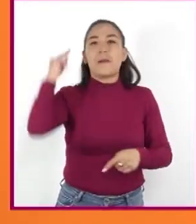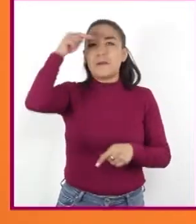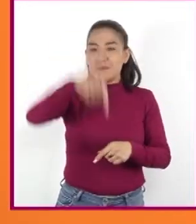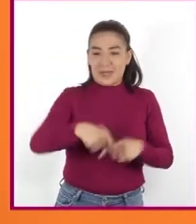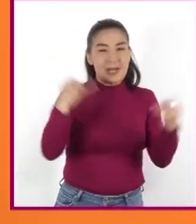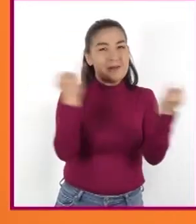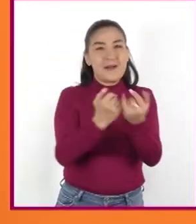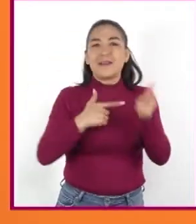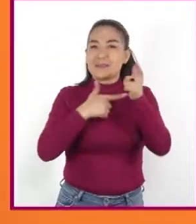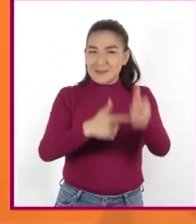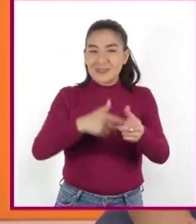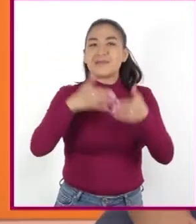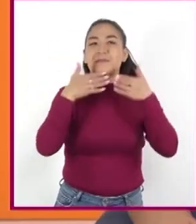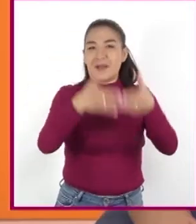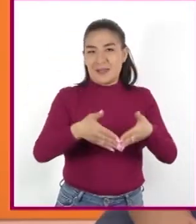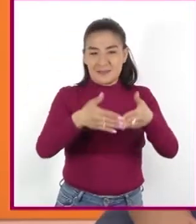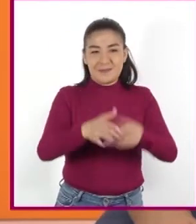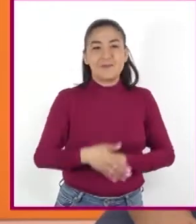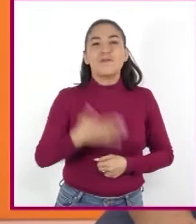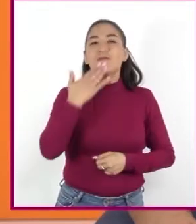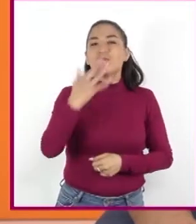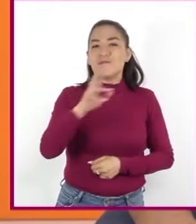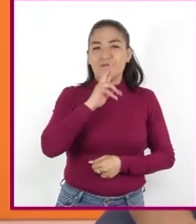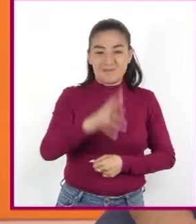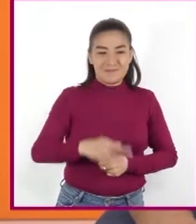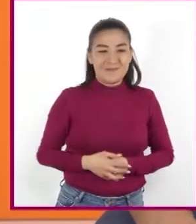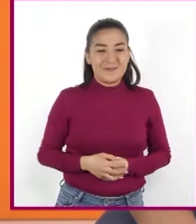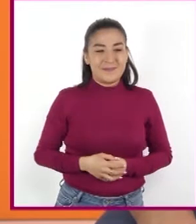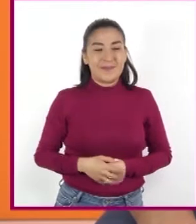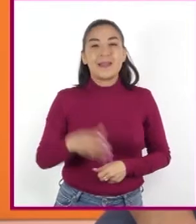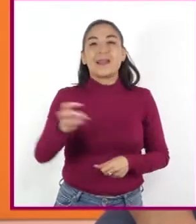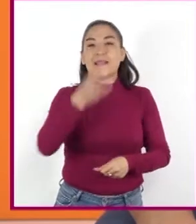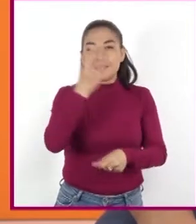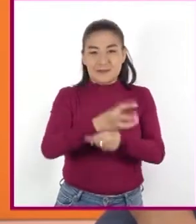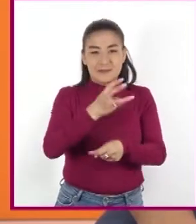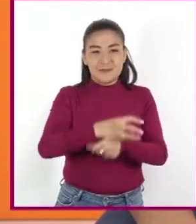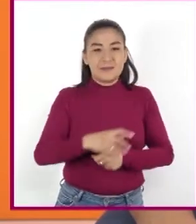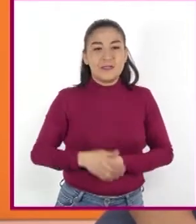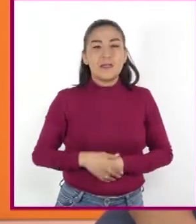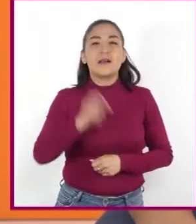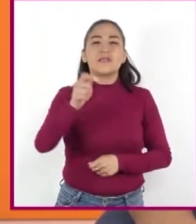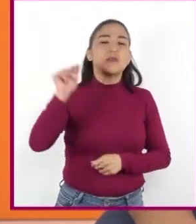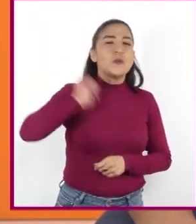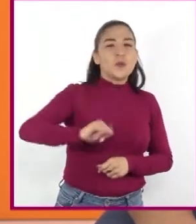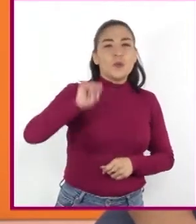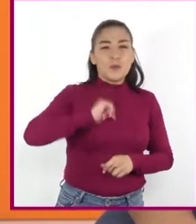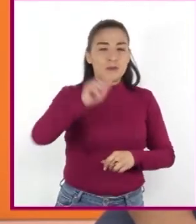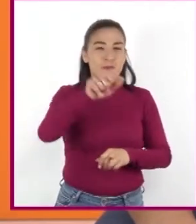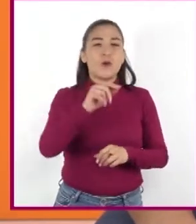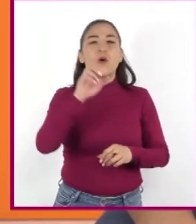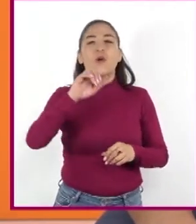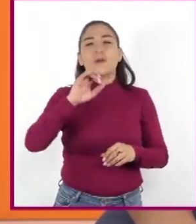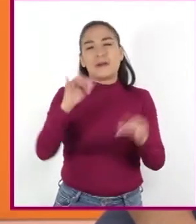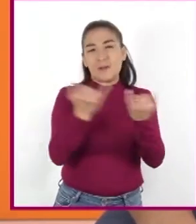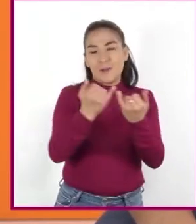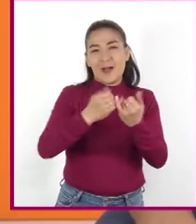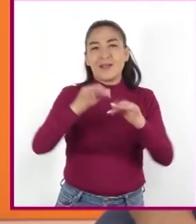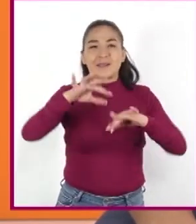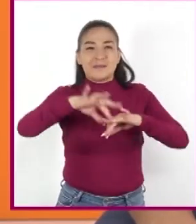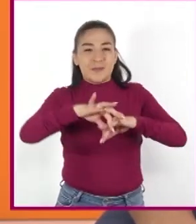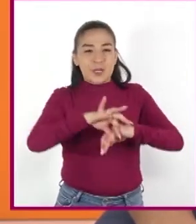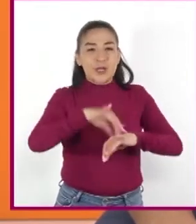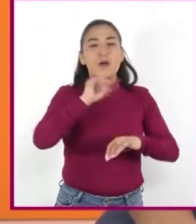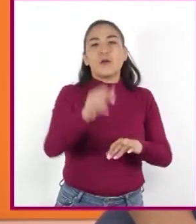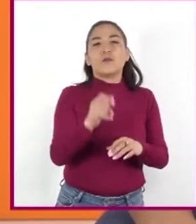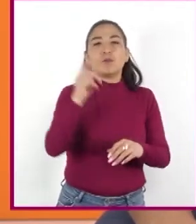maestra. Respuesta correcta. Objeto 3. Pieza de joyería utilizada por hombres y mujeres. Podía ser con una